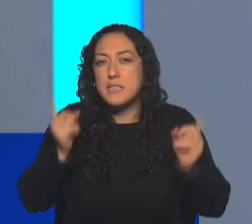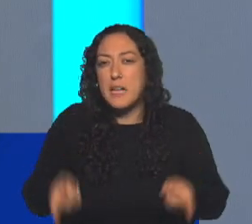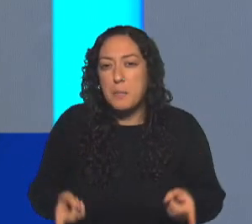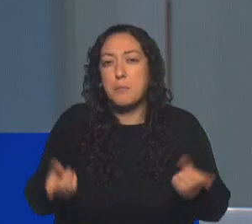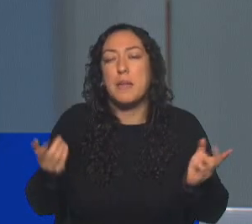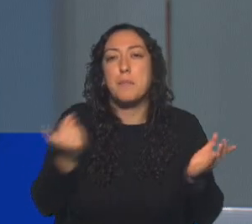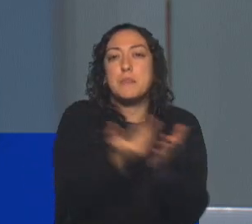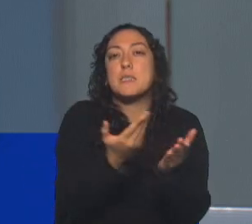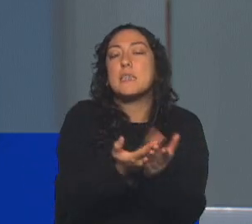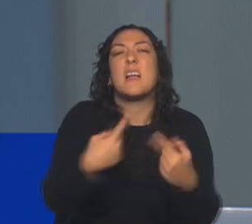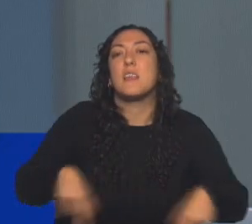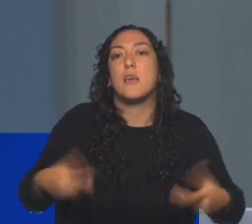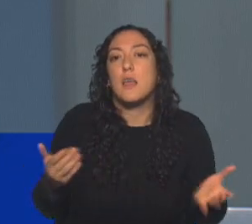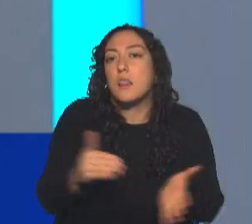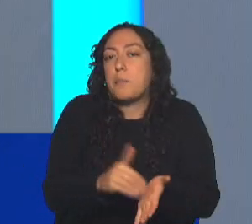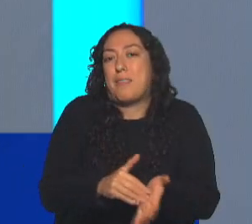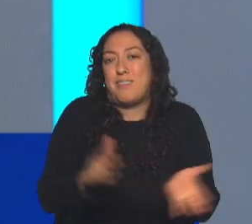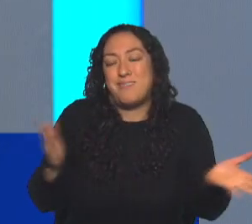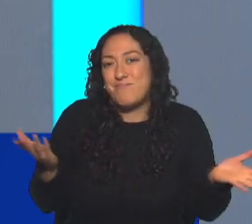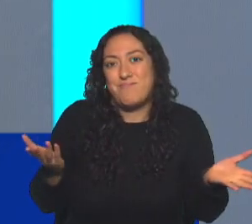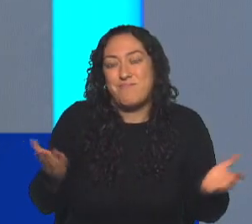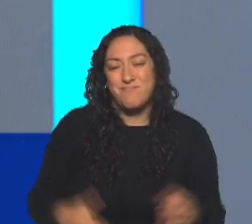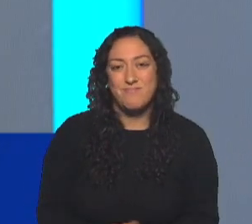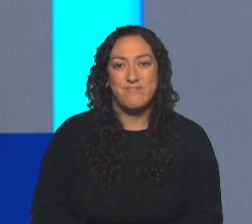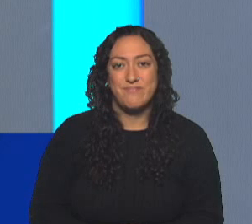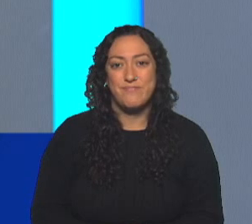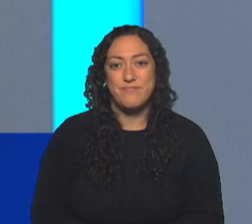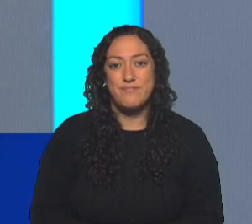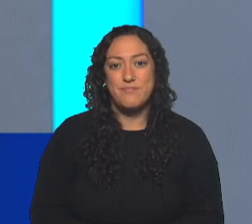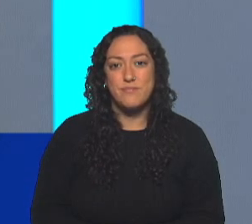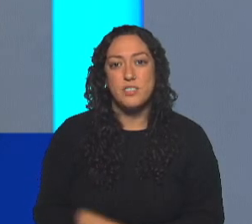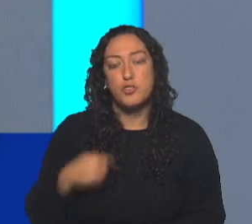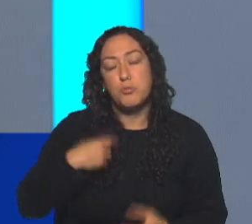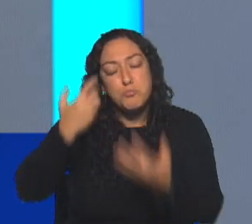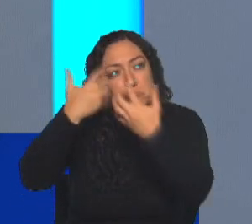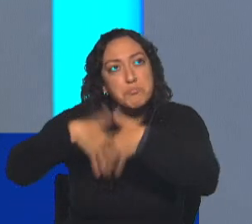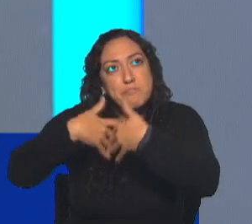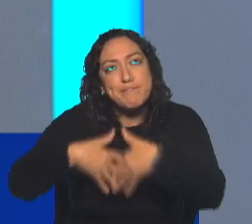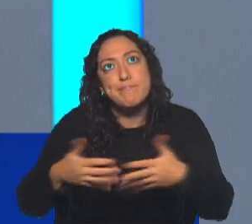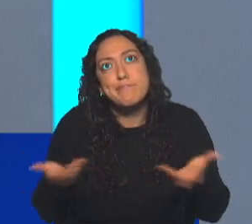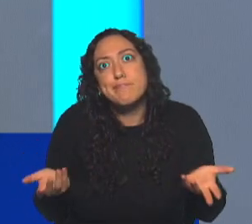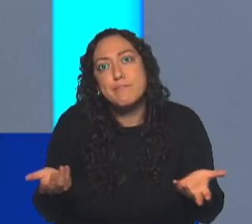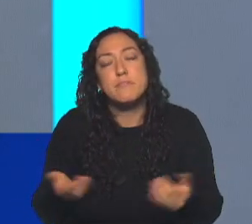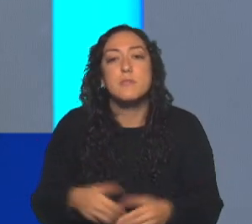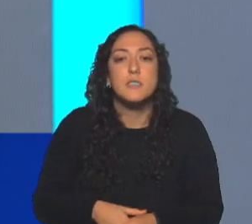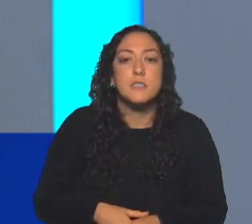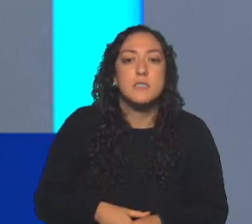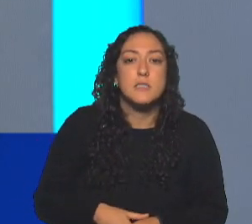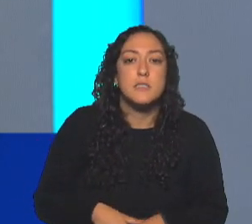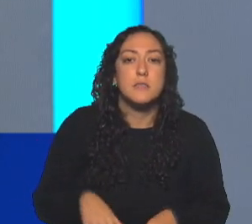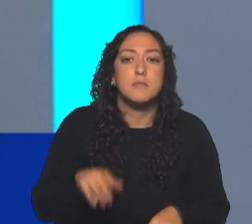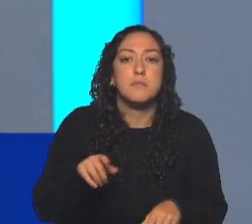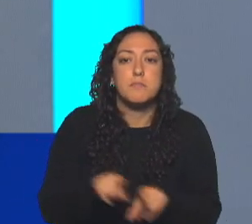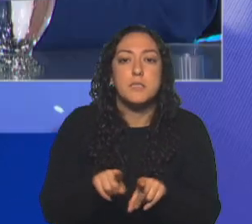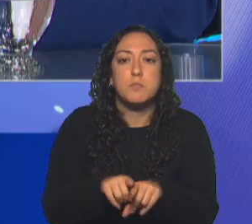se le presente. Es decir, a mí me parece que, no sé, pensando en voz alta, porque como dice el vocero Manuel